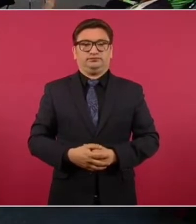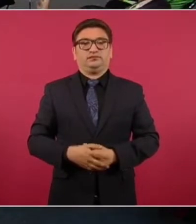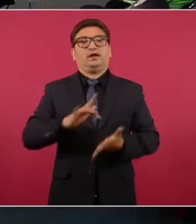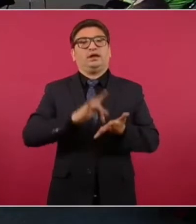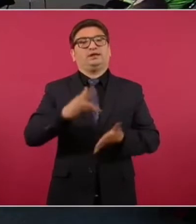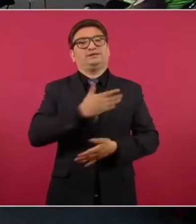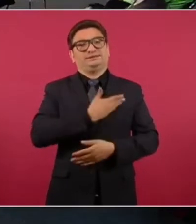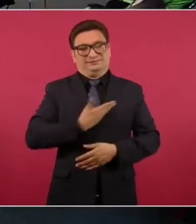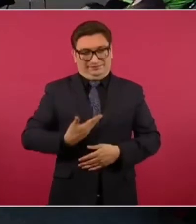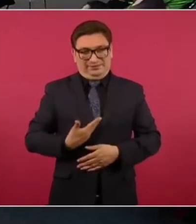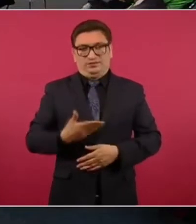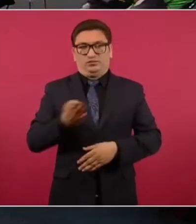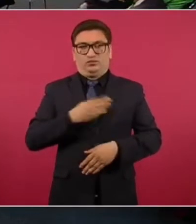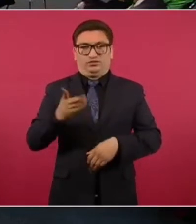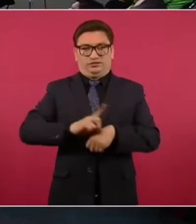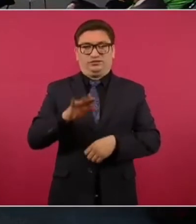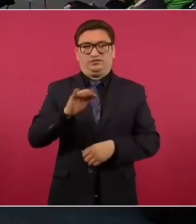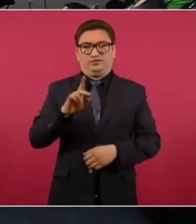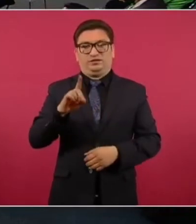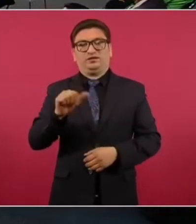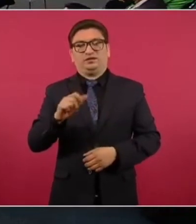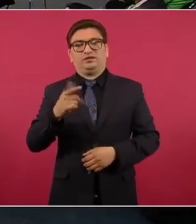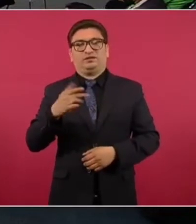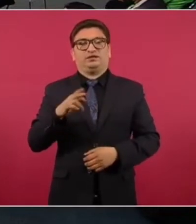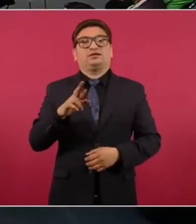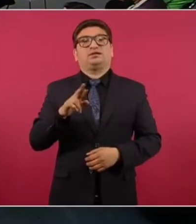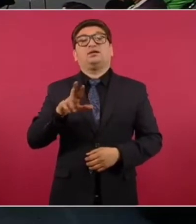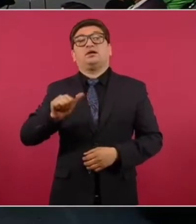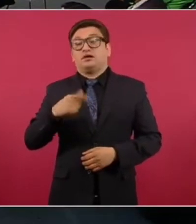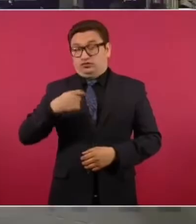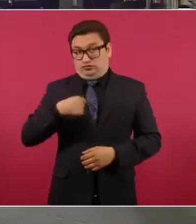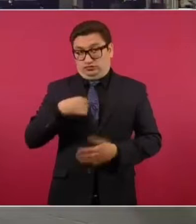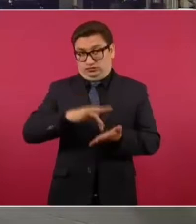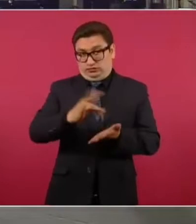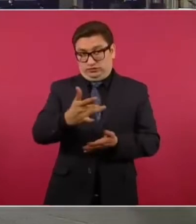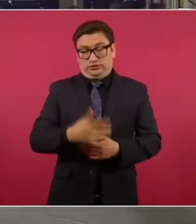Gracias, presidente. Buenos días. Soy Frida Guerrera. Le agradezco